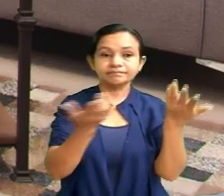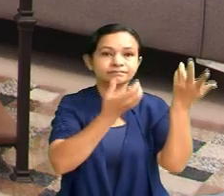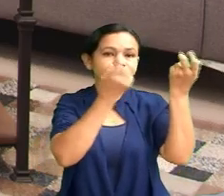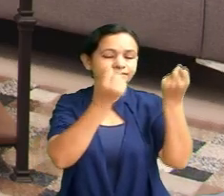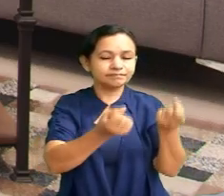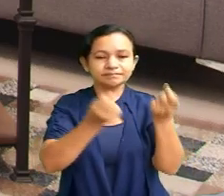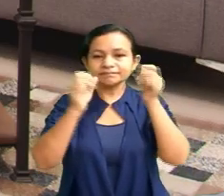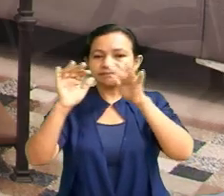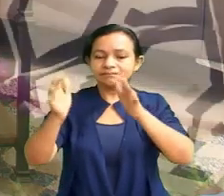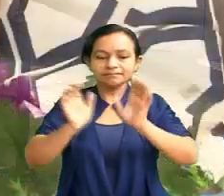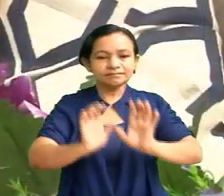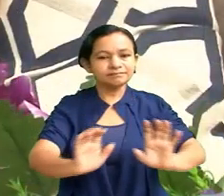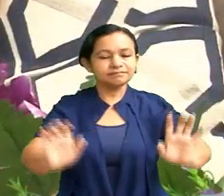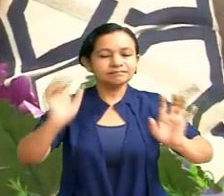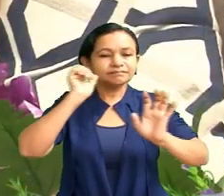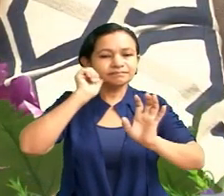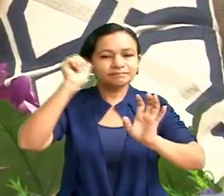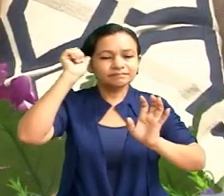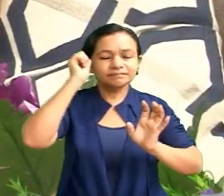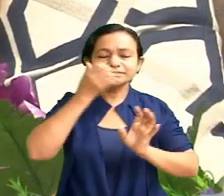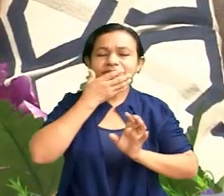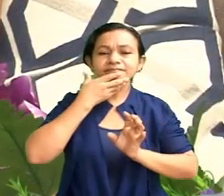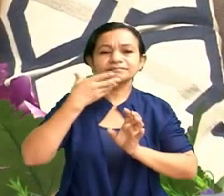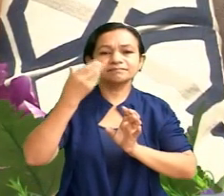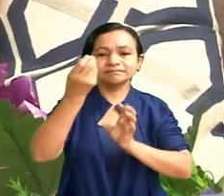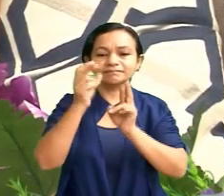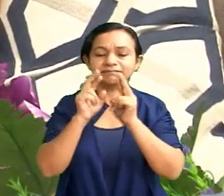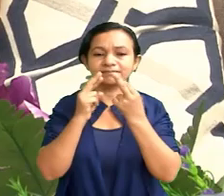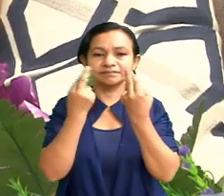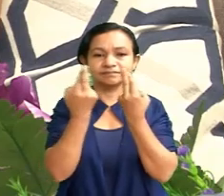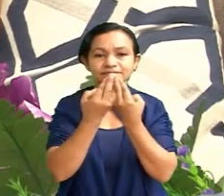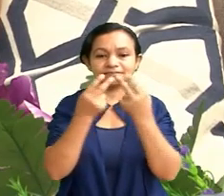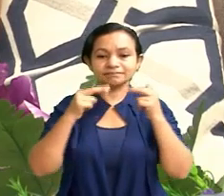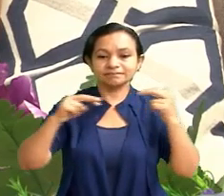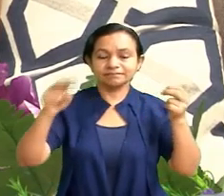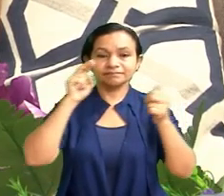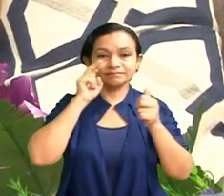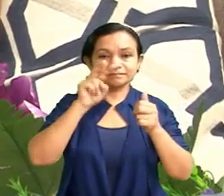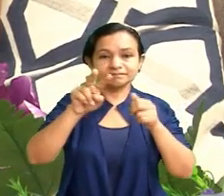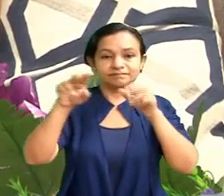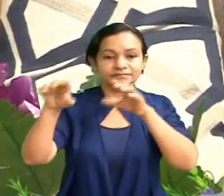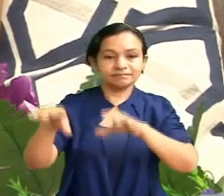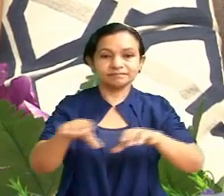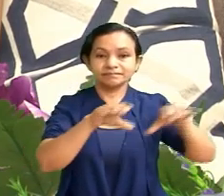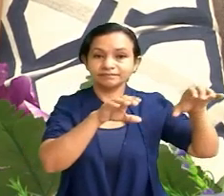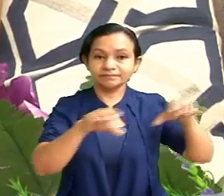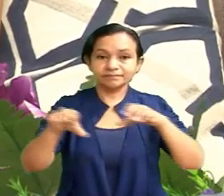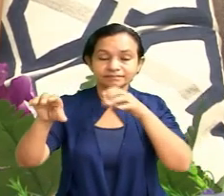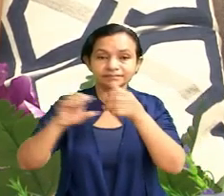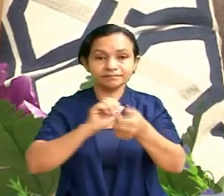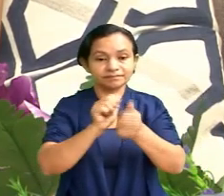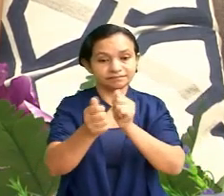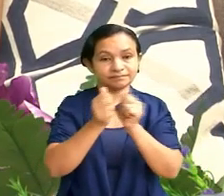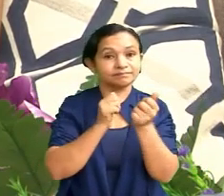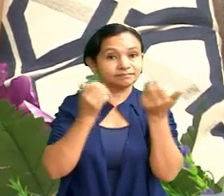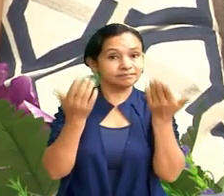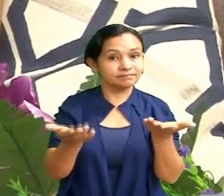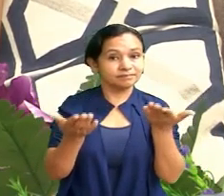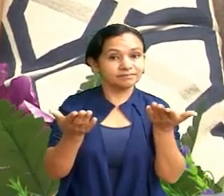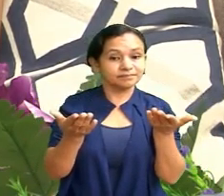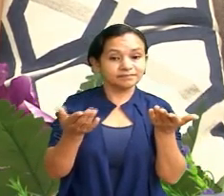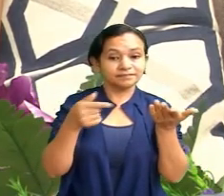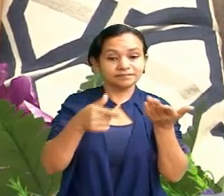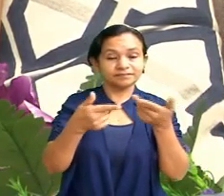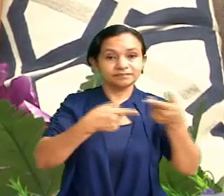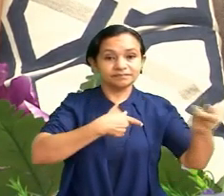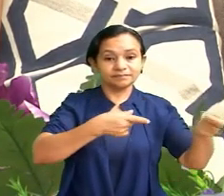mujeres niños adultos adolescentes se reúnen alrededor de actividades deportiva y estos son espacios también que para el pequeño